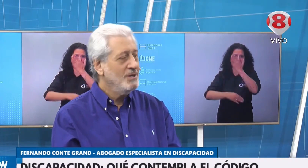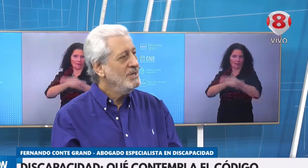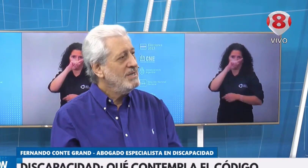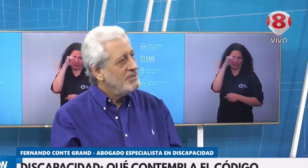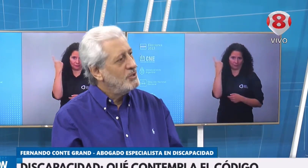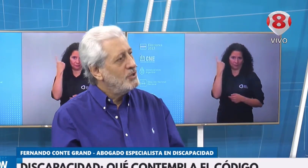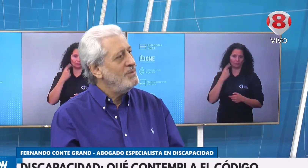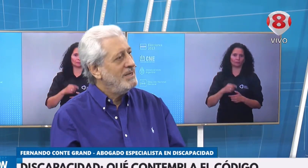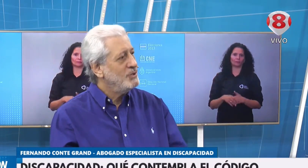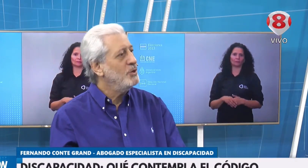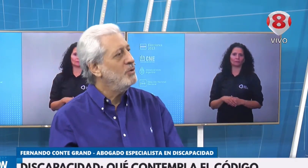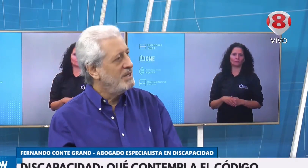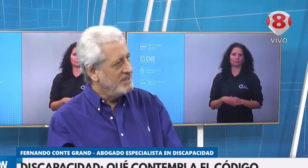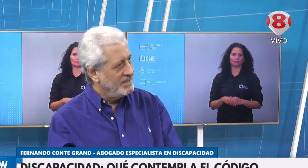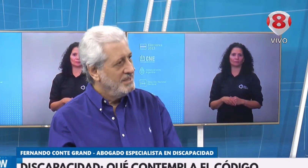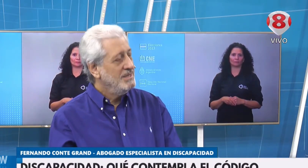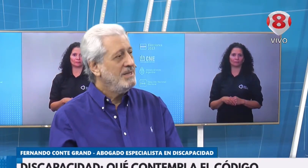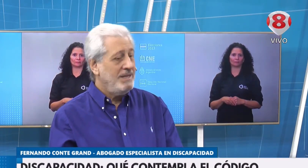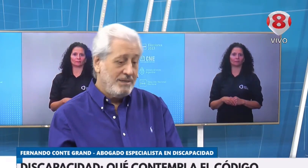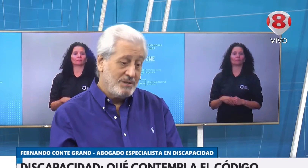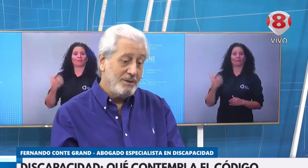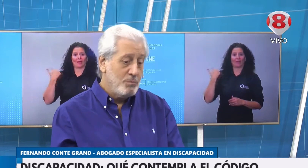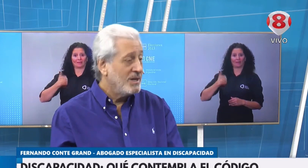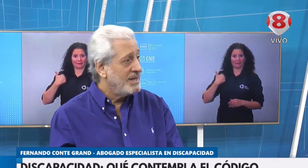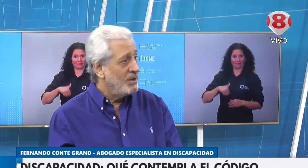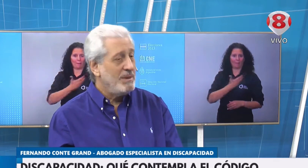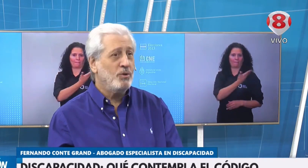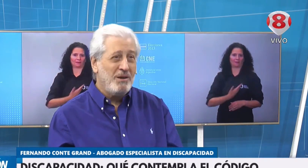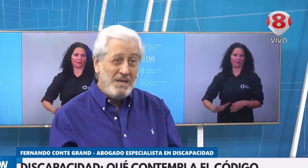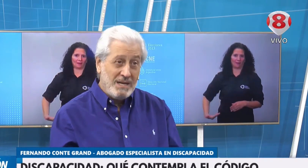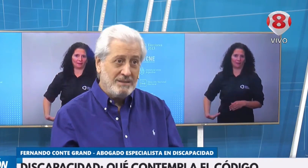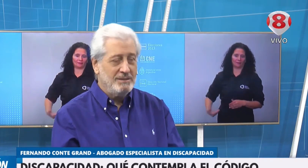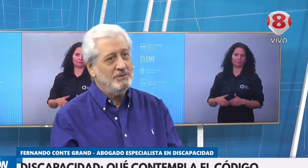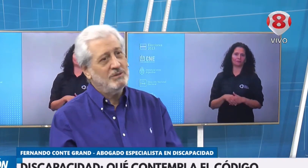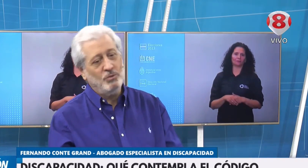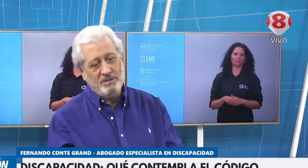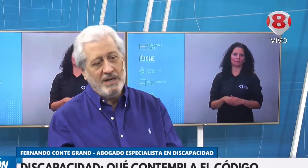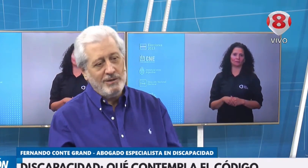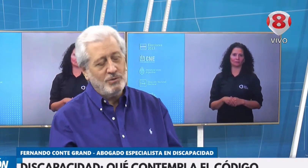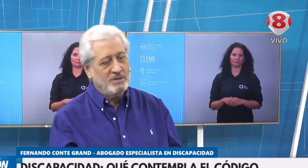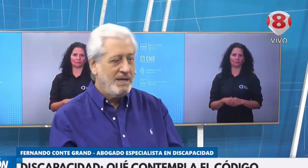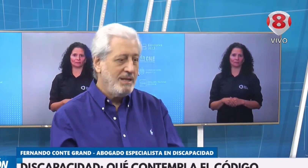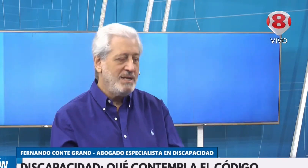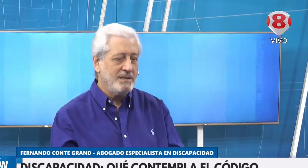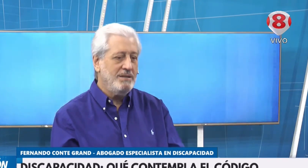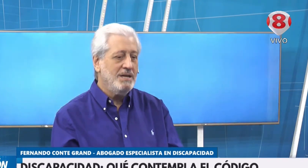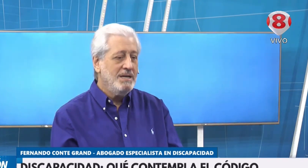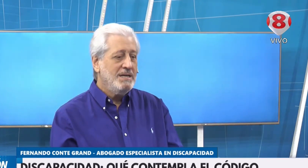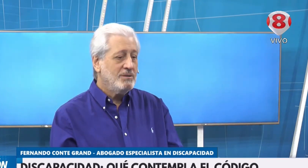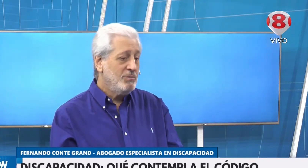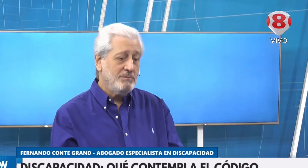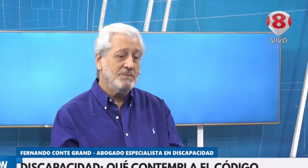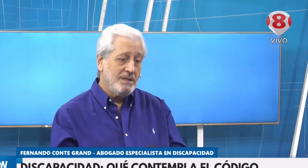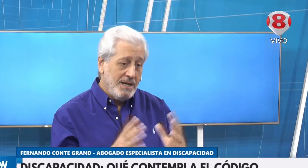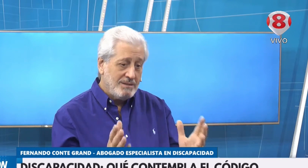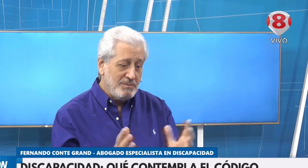derechos y si yo no conozco mis derechos no los puedo ejercer y tengo que saber cómo ejercerlos Además porque vías no judiciales o no judiciales administrativas